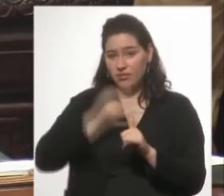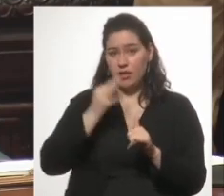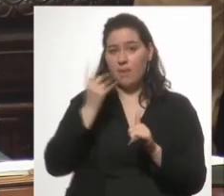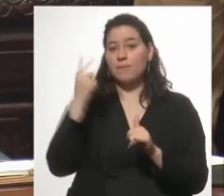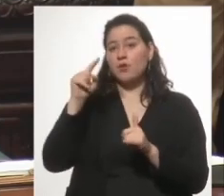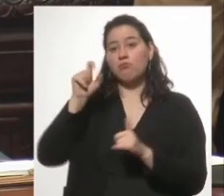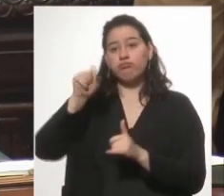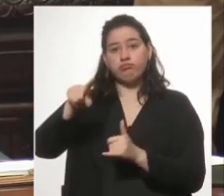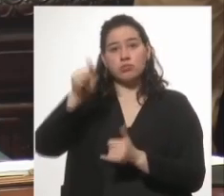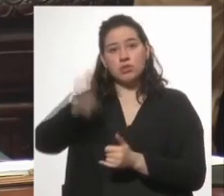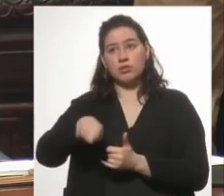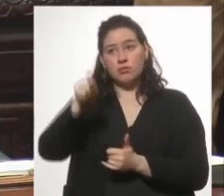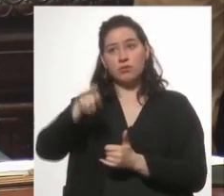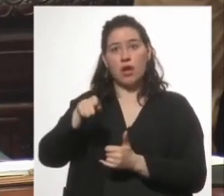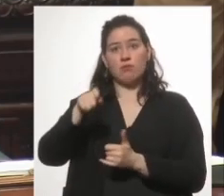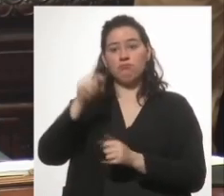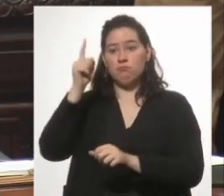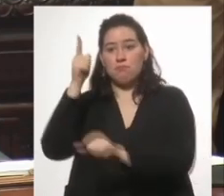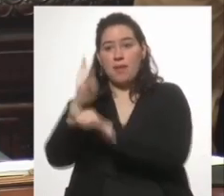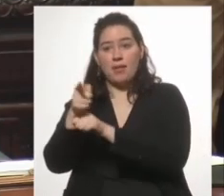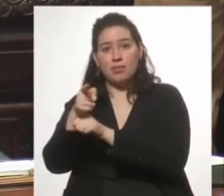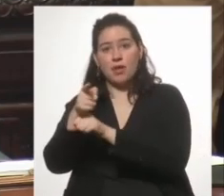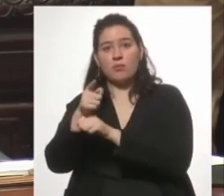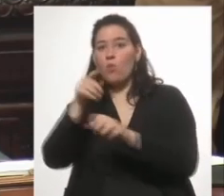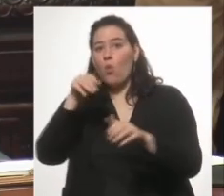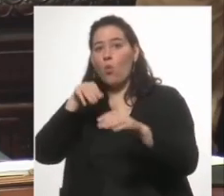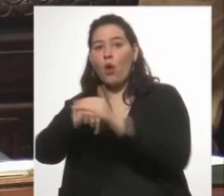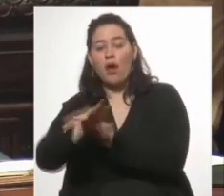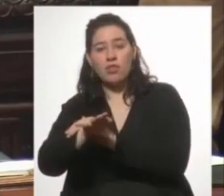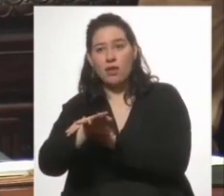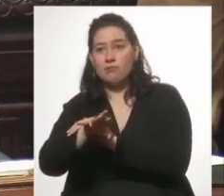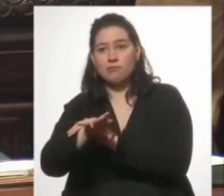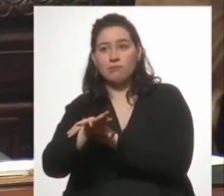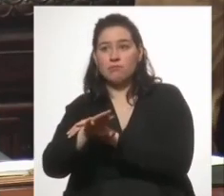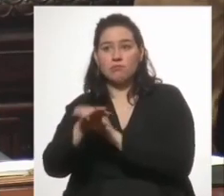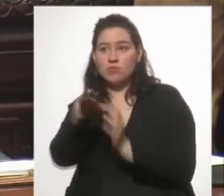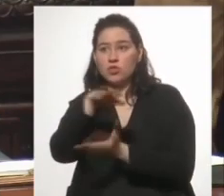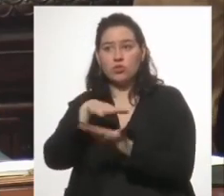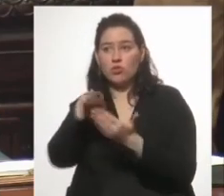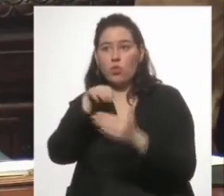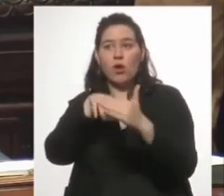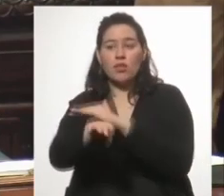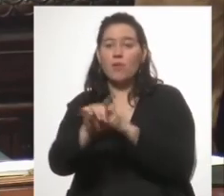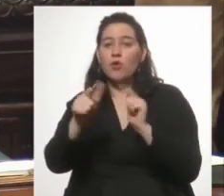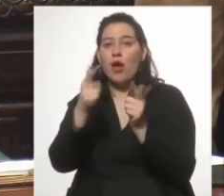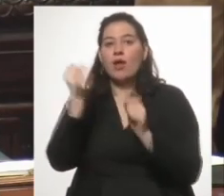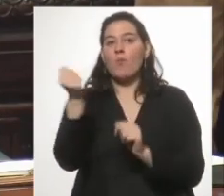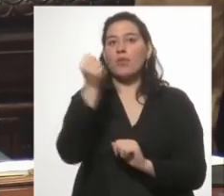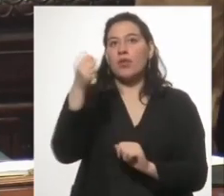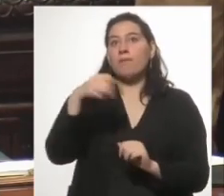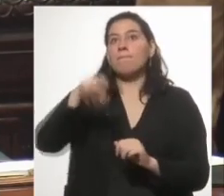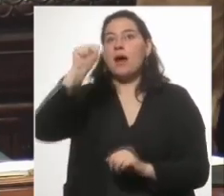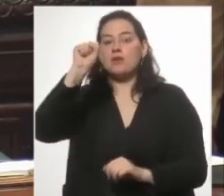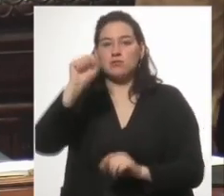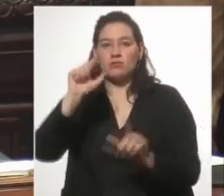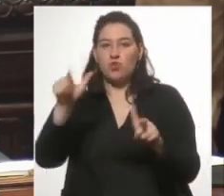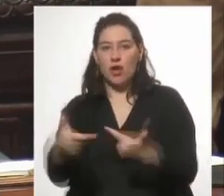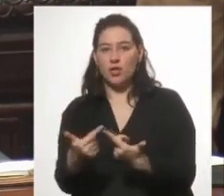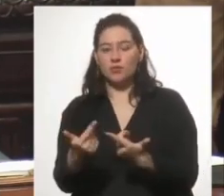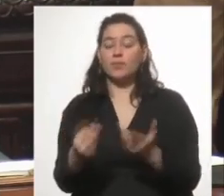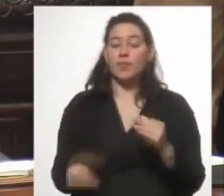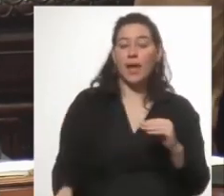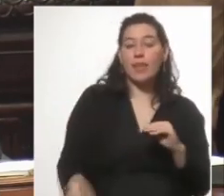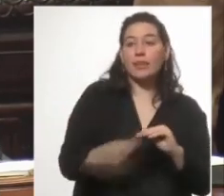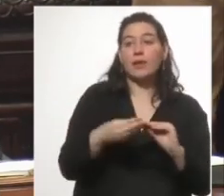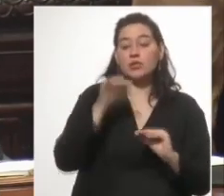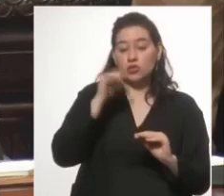de Apelaciones resuelve el archivo porque no encontró nada relevante. Además,